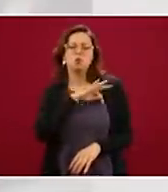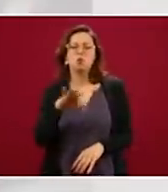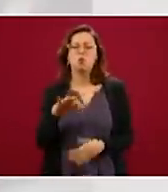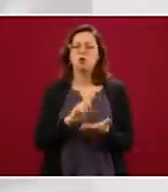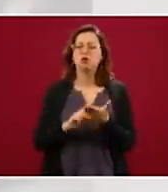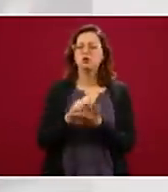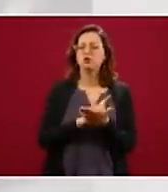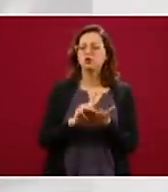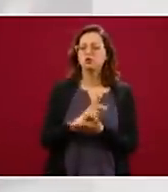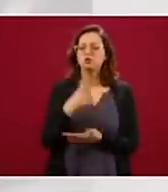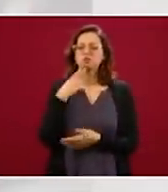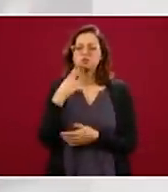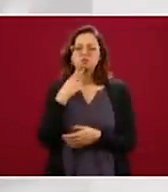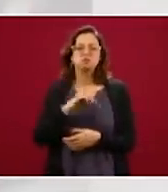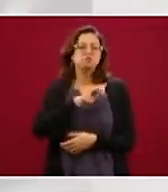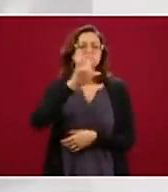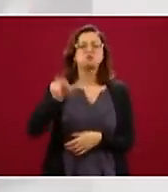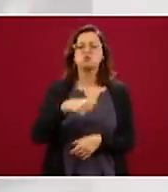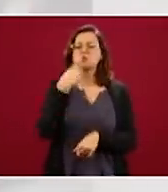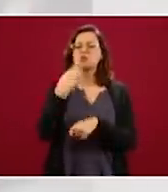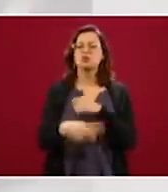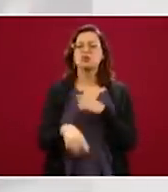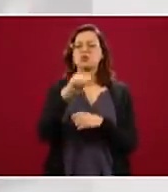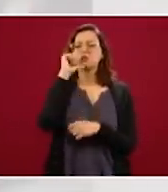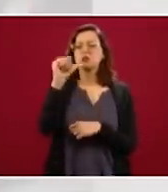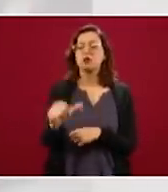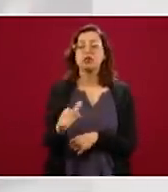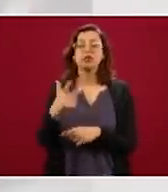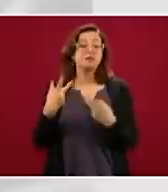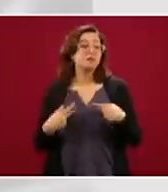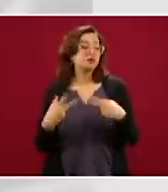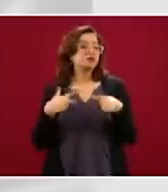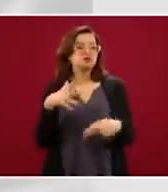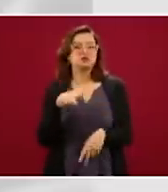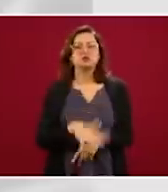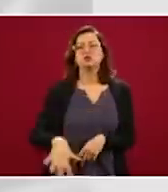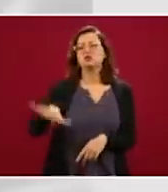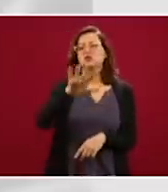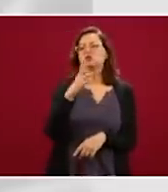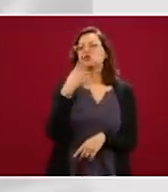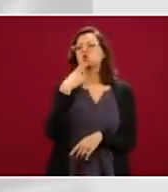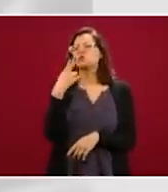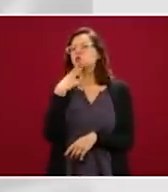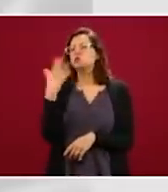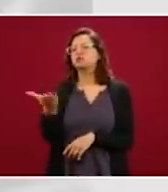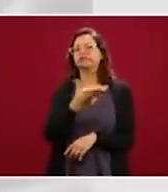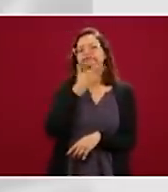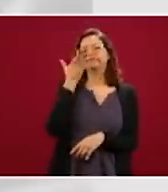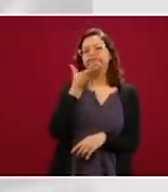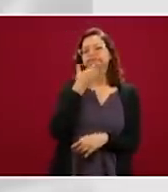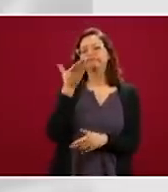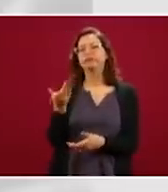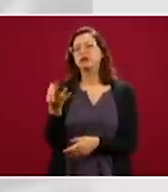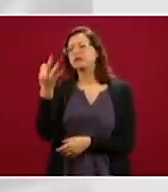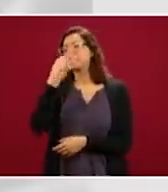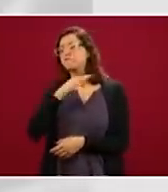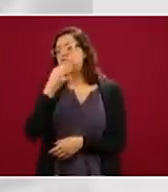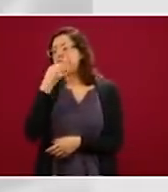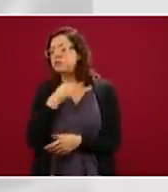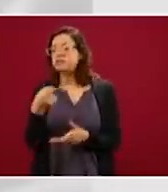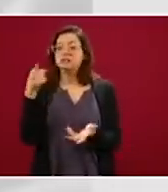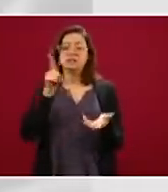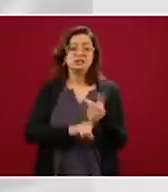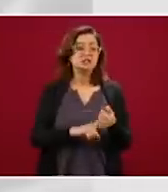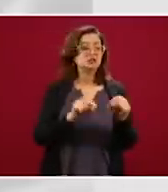psicoactivas sin ninguna consecuencia. De hecho, se ha normalizado el consumo de estas sustancias. Hay fiestas clandestinas a lo largo